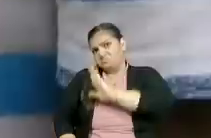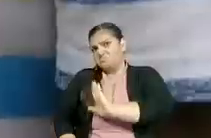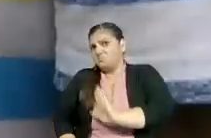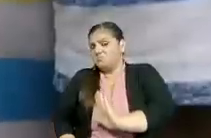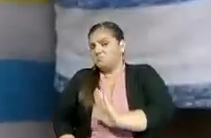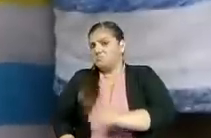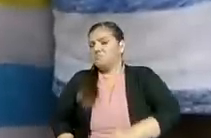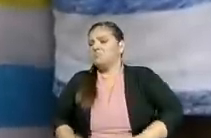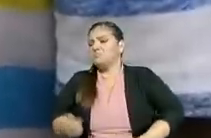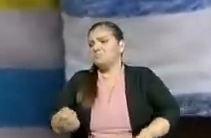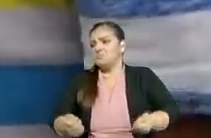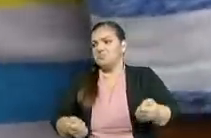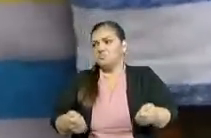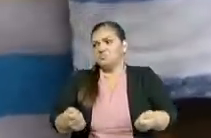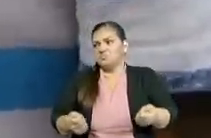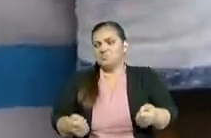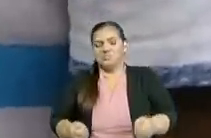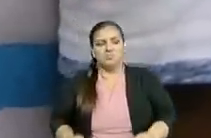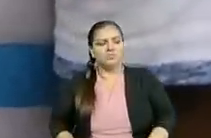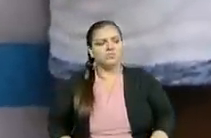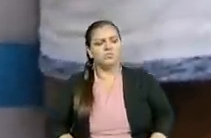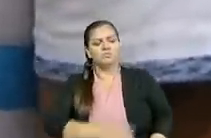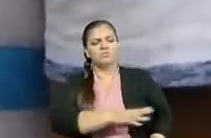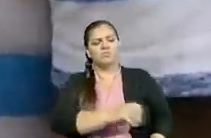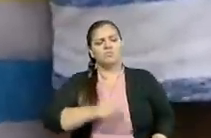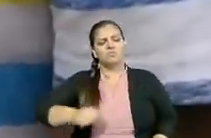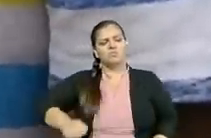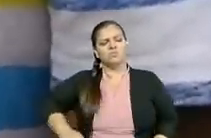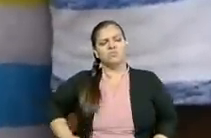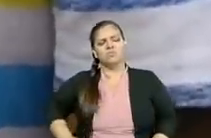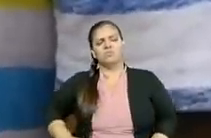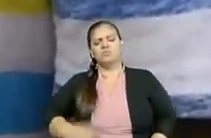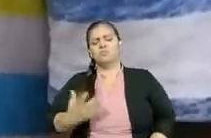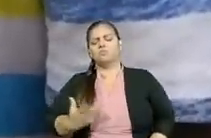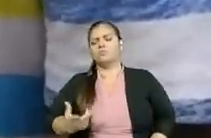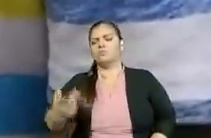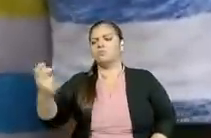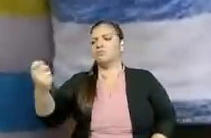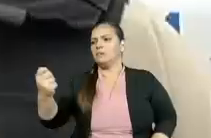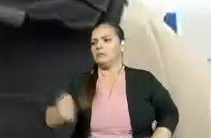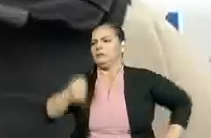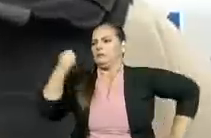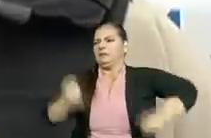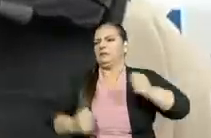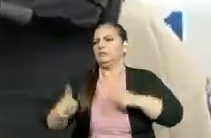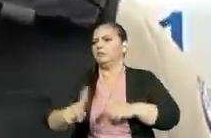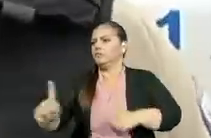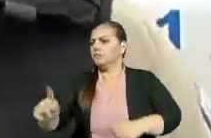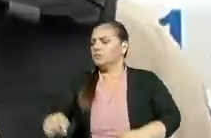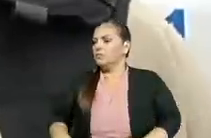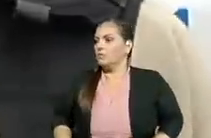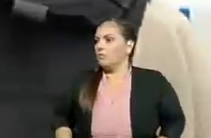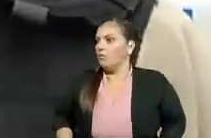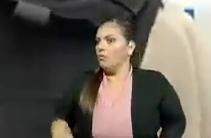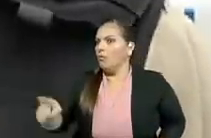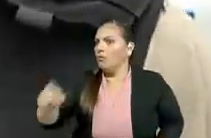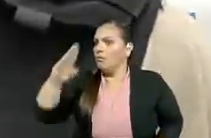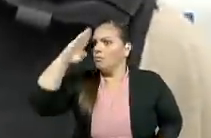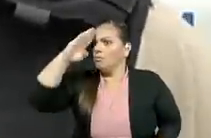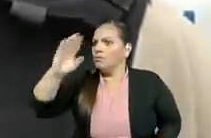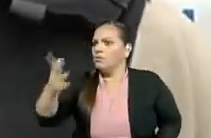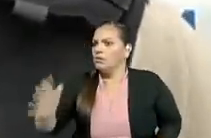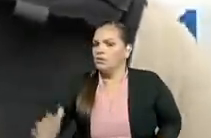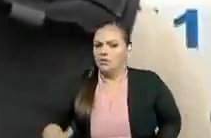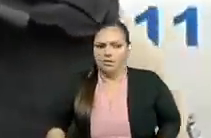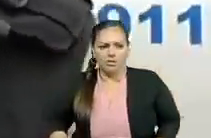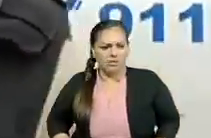no me dejaba parquear el camión, tuve que dejar botado el carro y darle persecución dentro del mercado, que el populacho ya se armó y lo cogió, gracias a